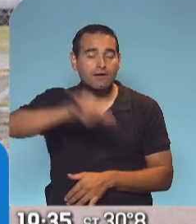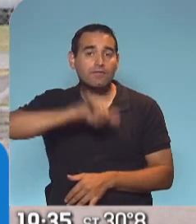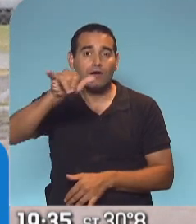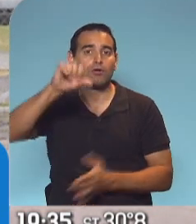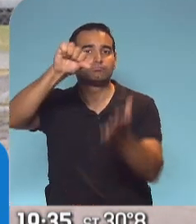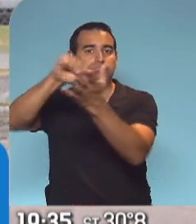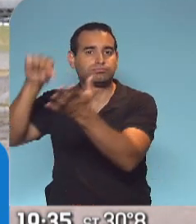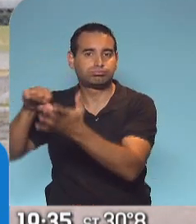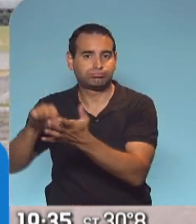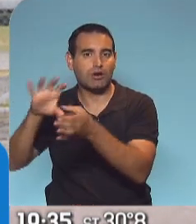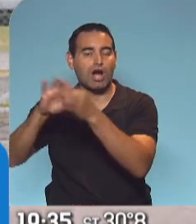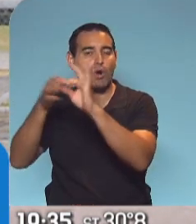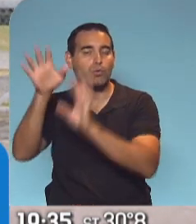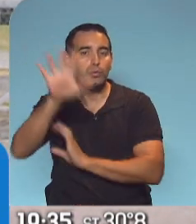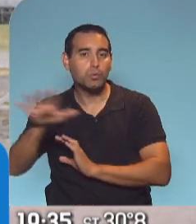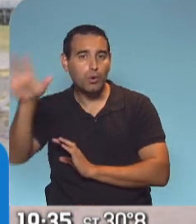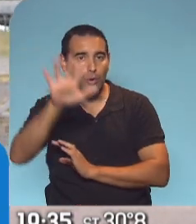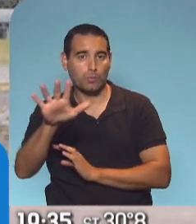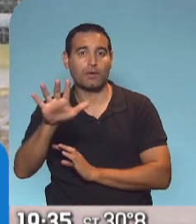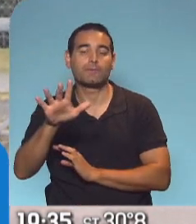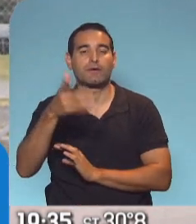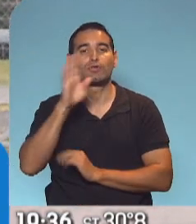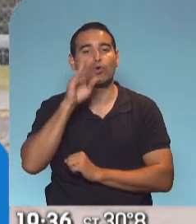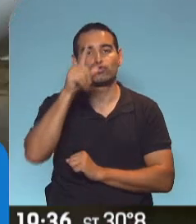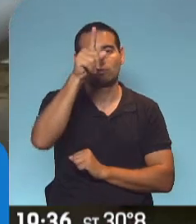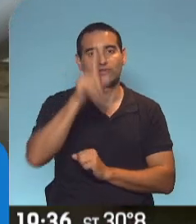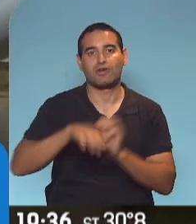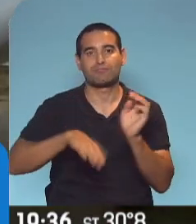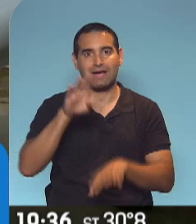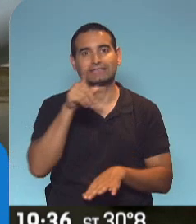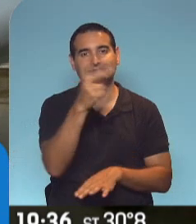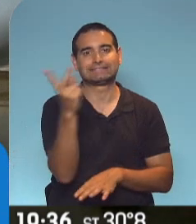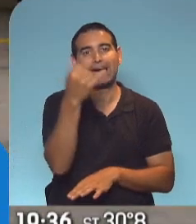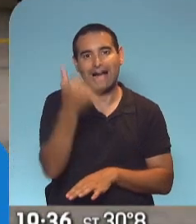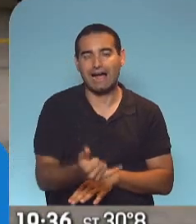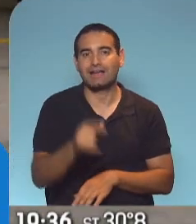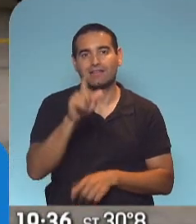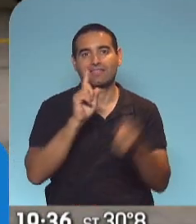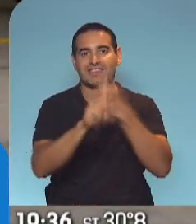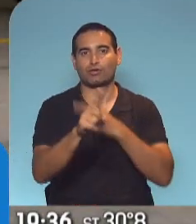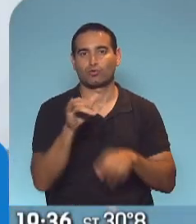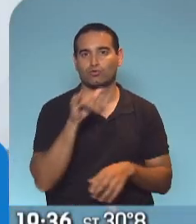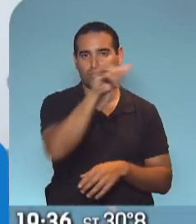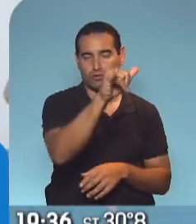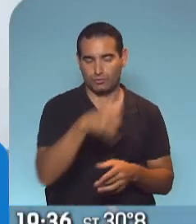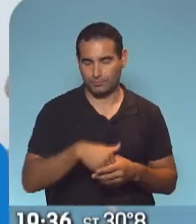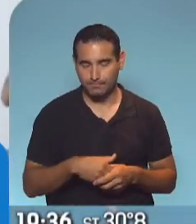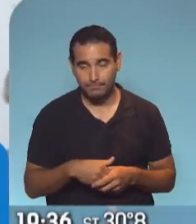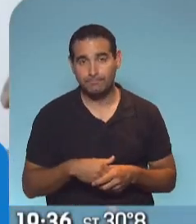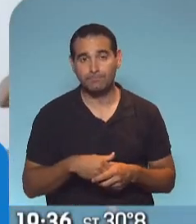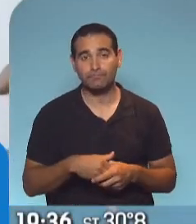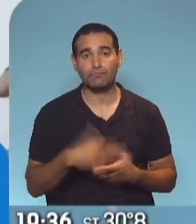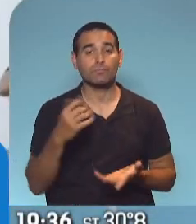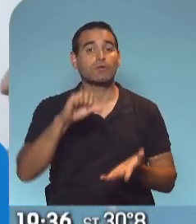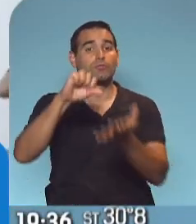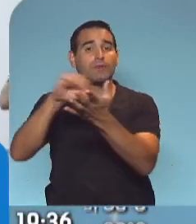destinos de Europa y Estados Unidos principalmente, que son donde tenemos vuelos directos operando actualmente. Los destinos